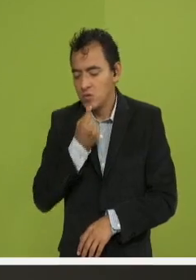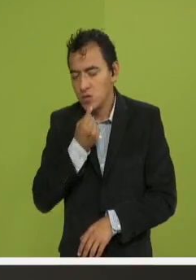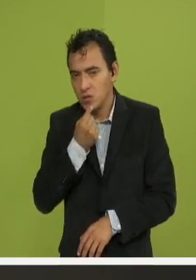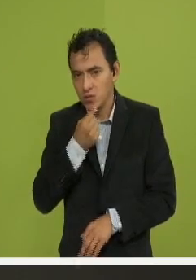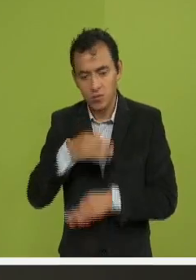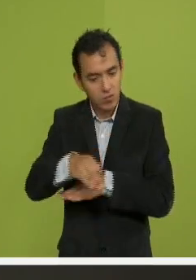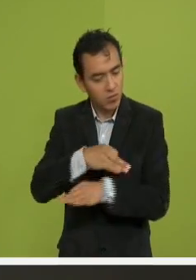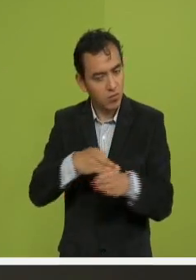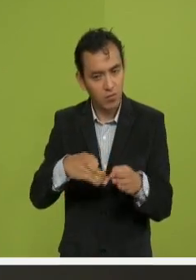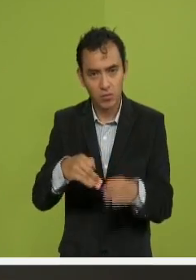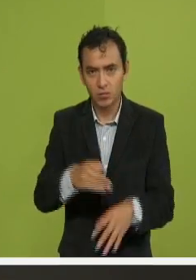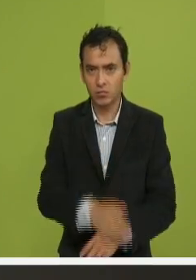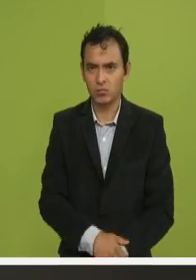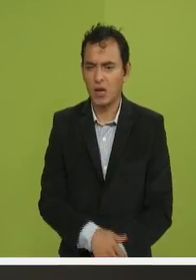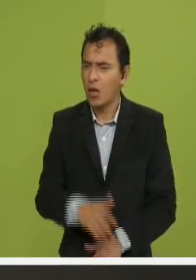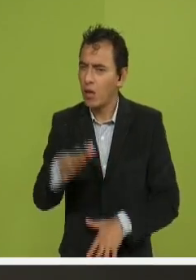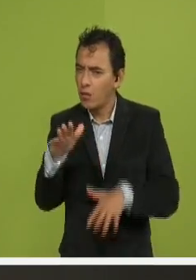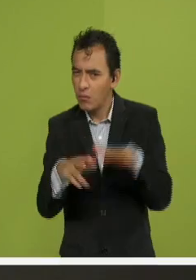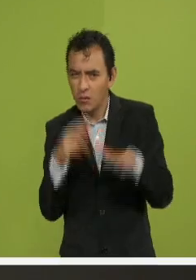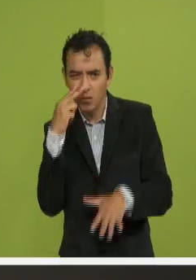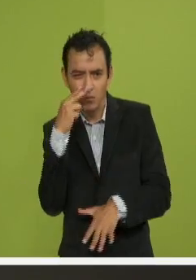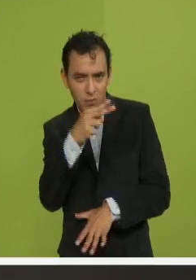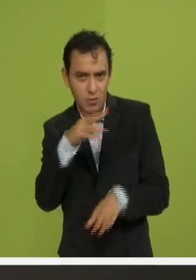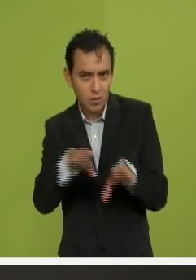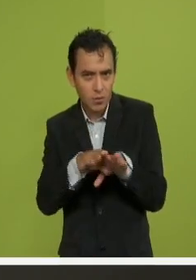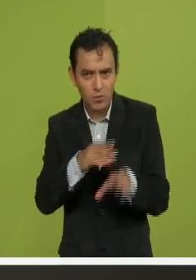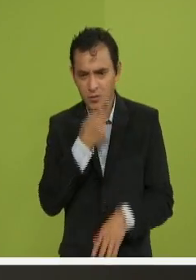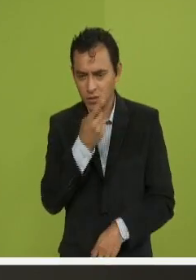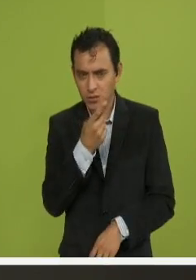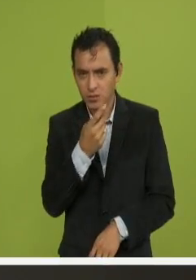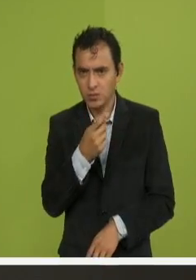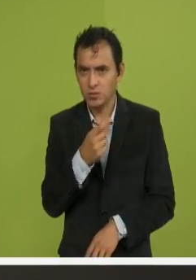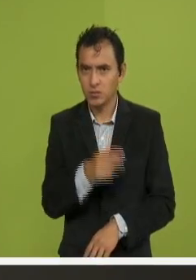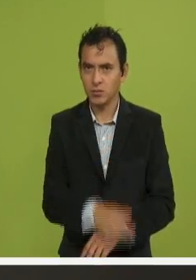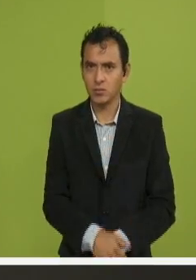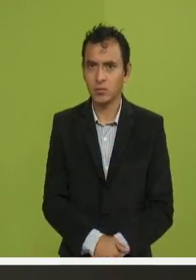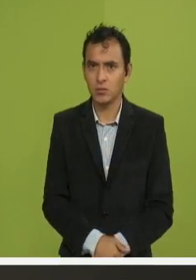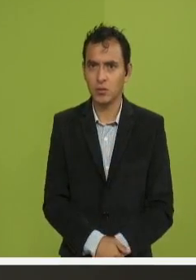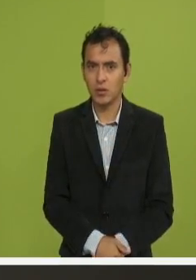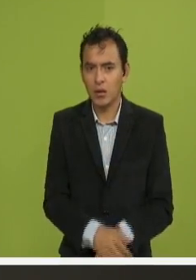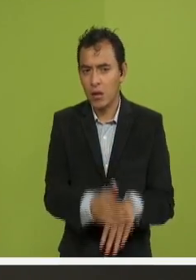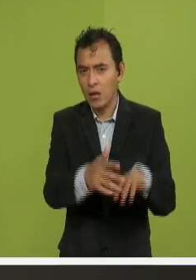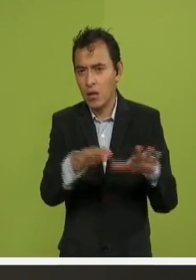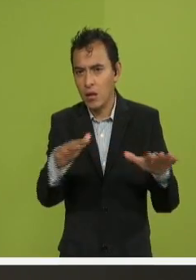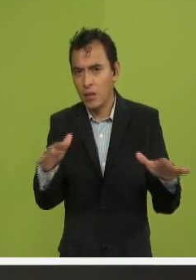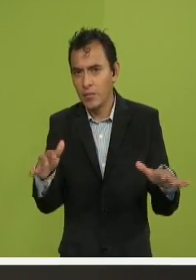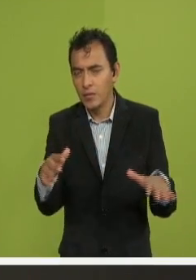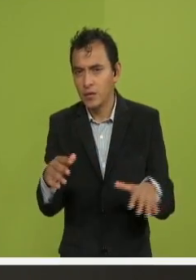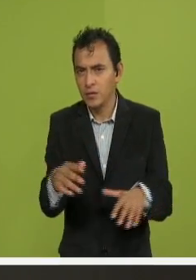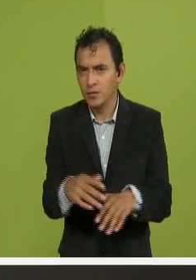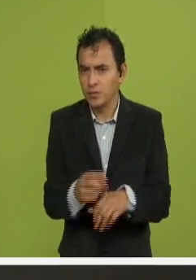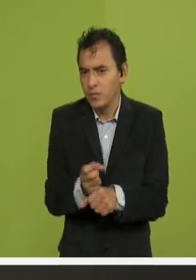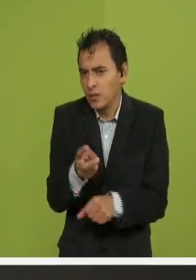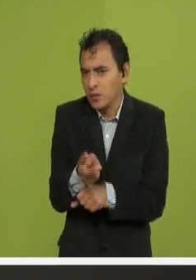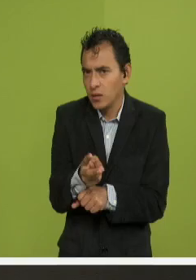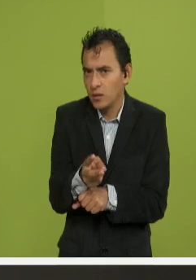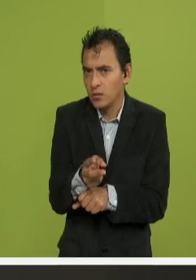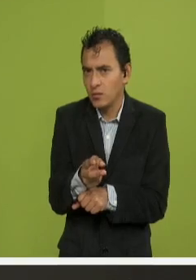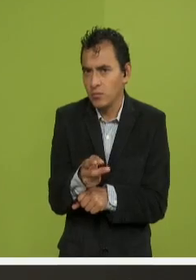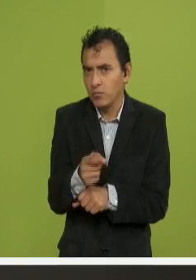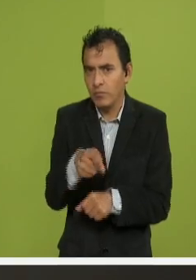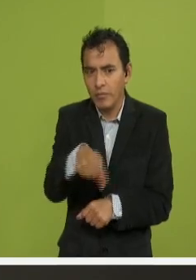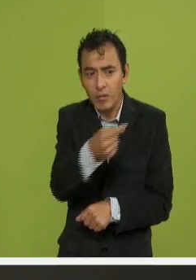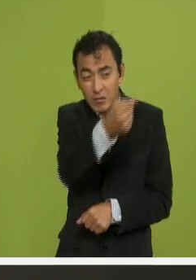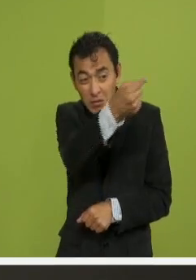muchas veces vemos, como dice coloquialmente, a la marimbita, ¿no? Desde el más grande hasta el más pequeñito, la más pequeñita, pero entonces la mayorcita que